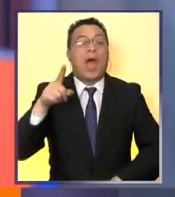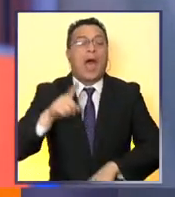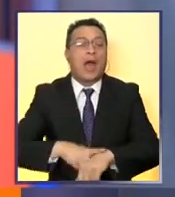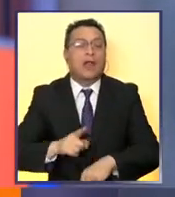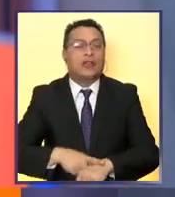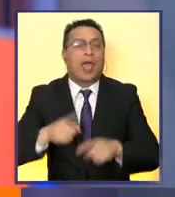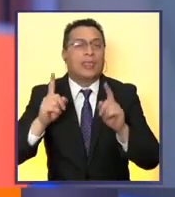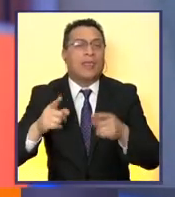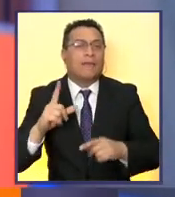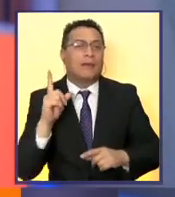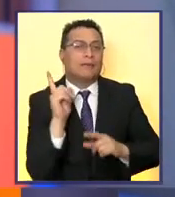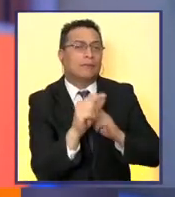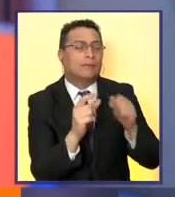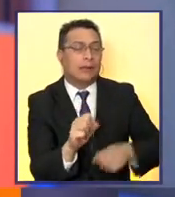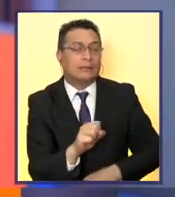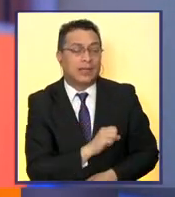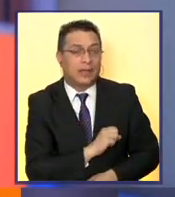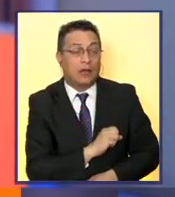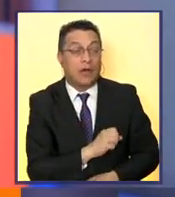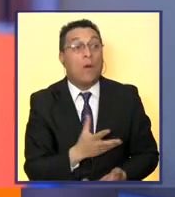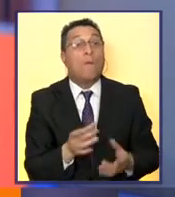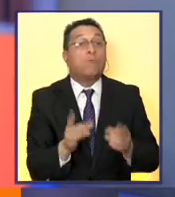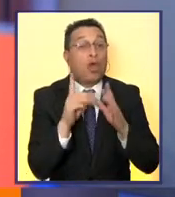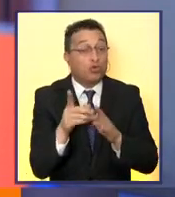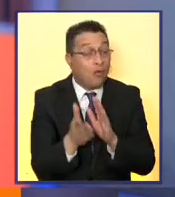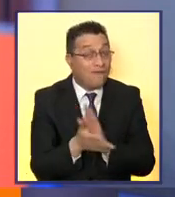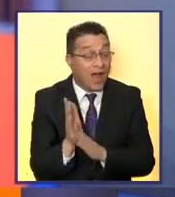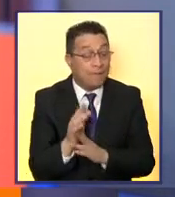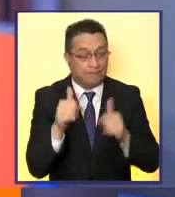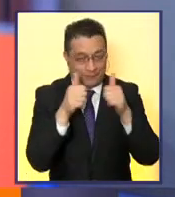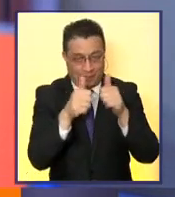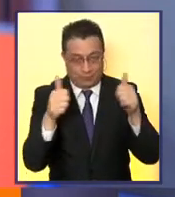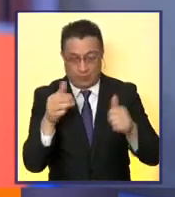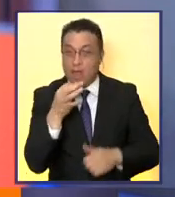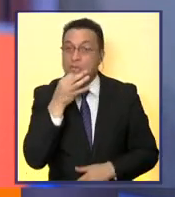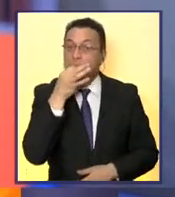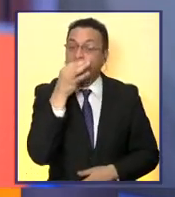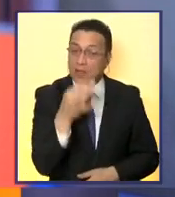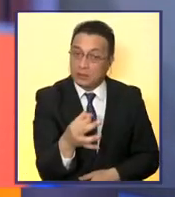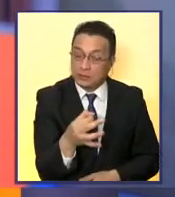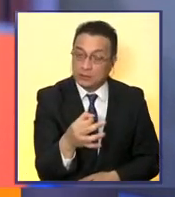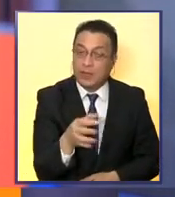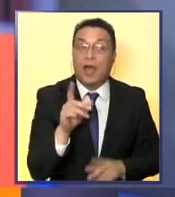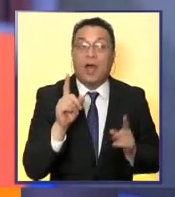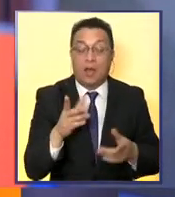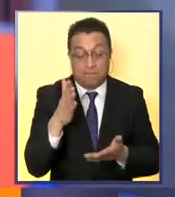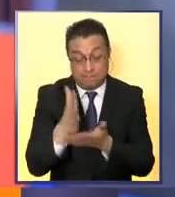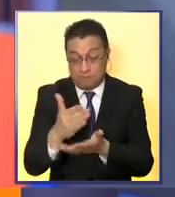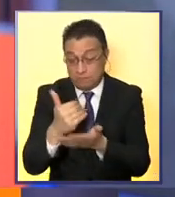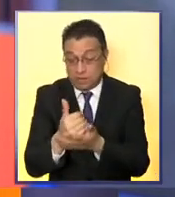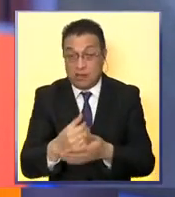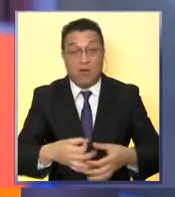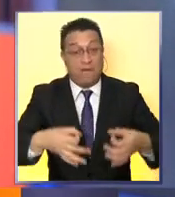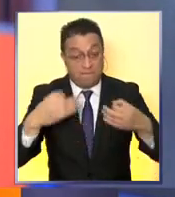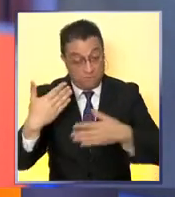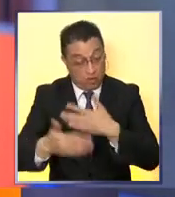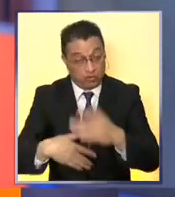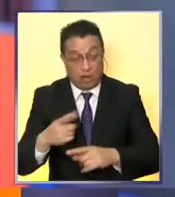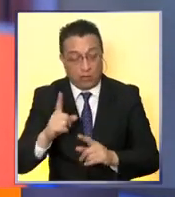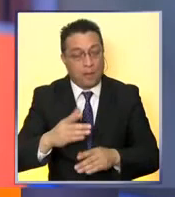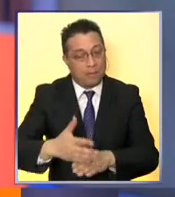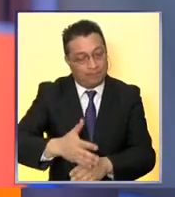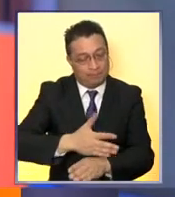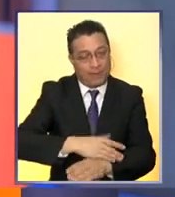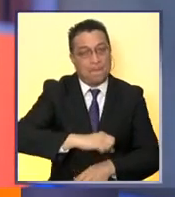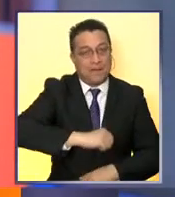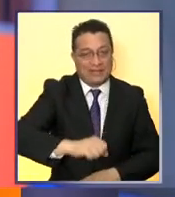salir de la capital si va a viajar bueno las autoridades insisten que ningún plan de contingencia puede funcionar sin la prevención de